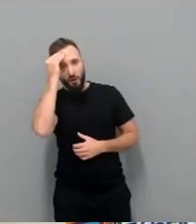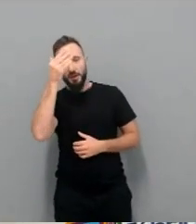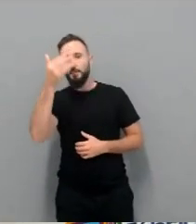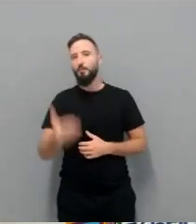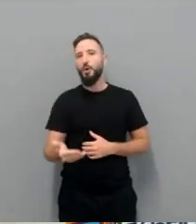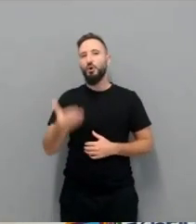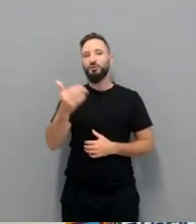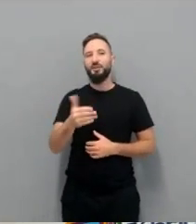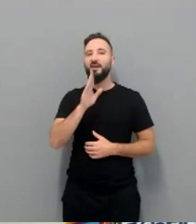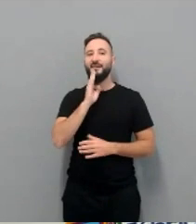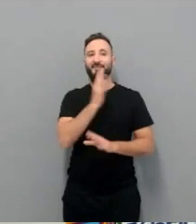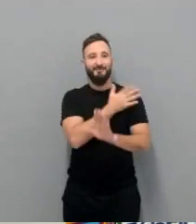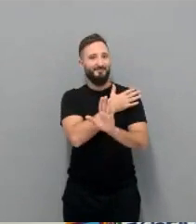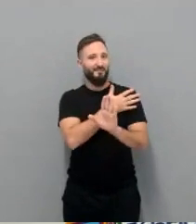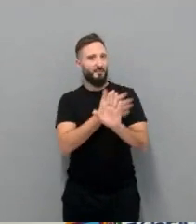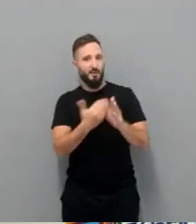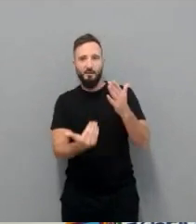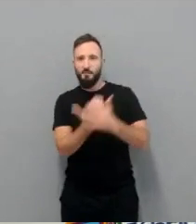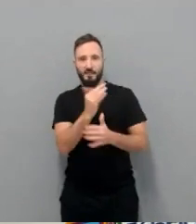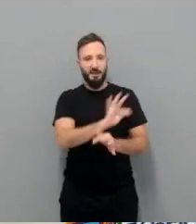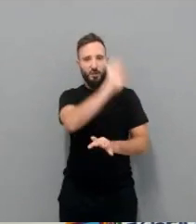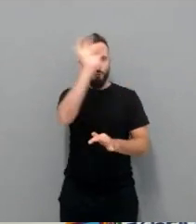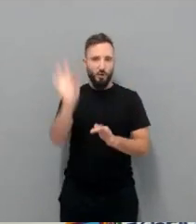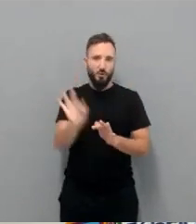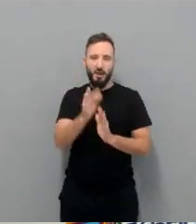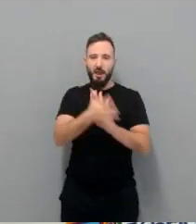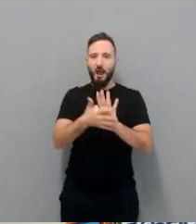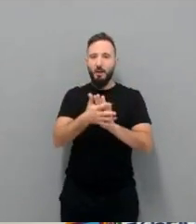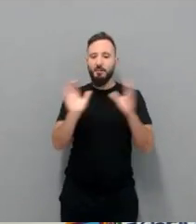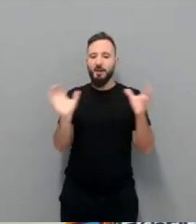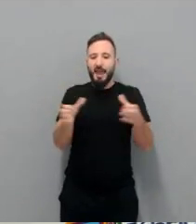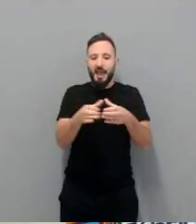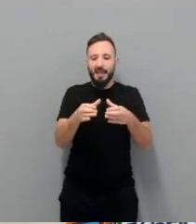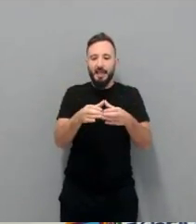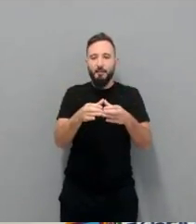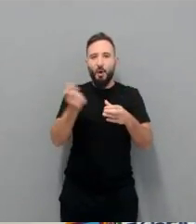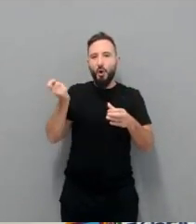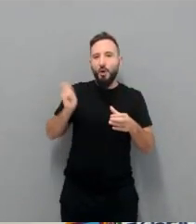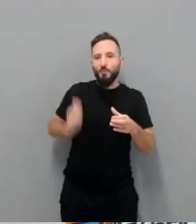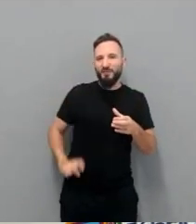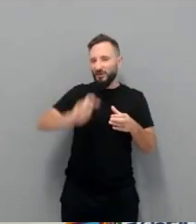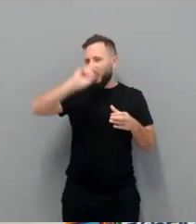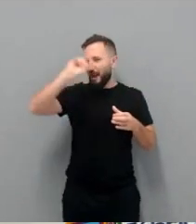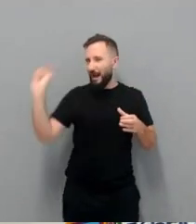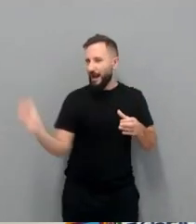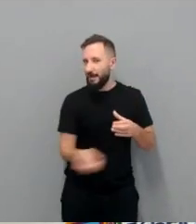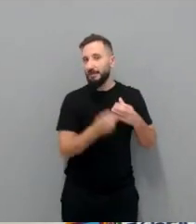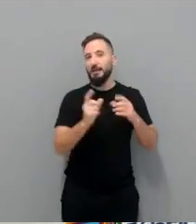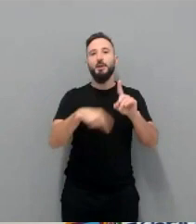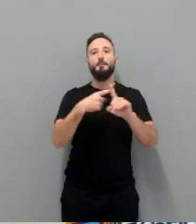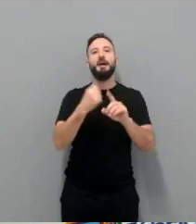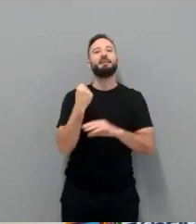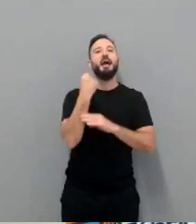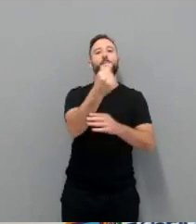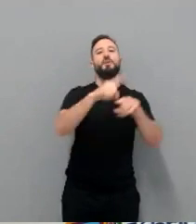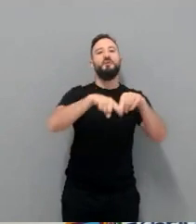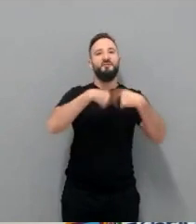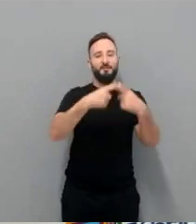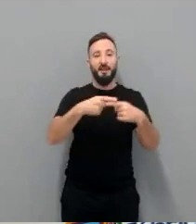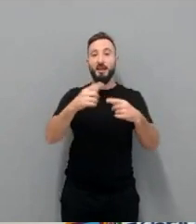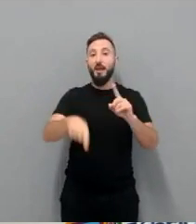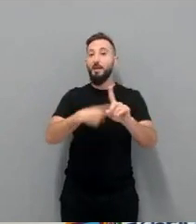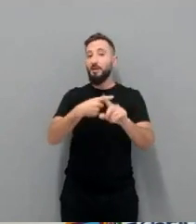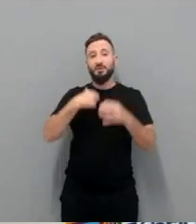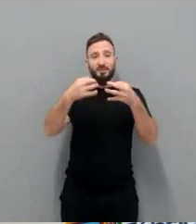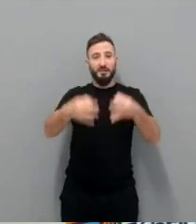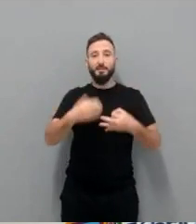llevamos mencionando toda la mañana, de un equipo transdisciplinar, multidisciplinar y con apoyo a la familia. Porque yo siempre digo lo mismo, si